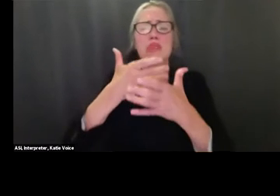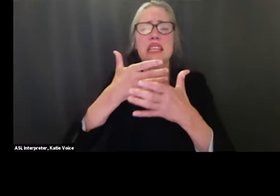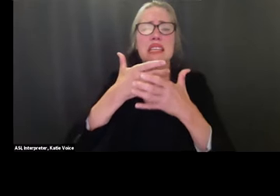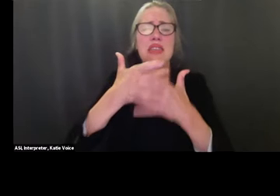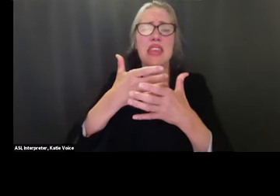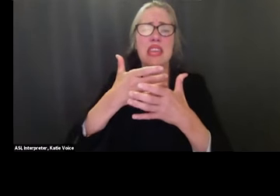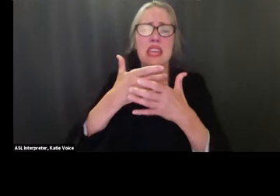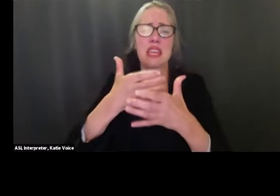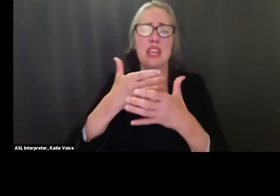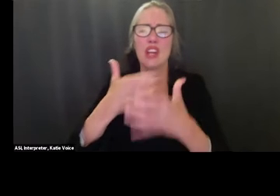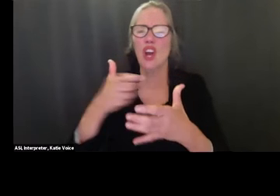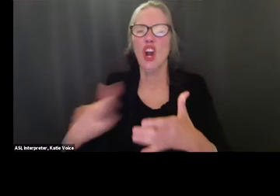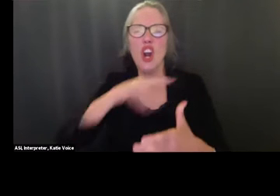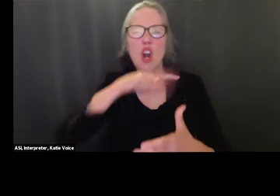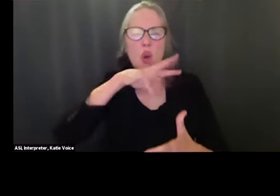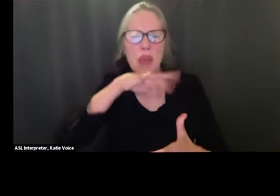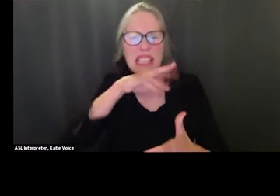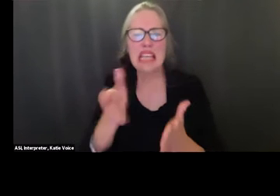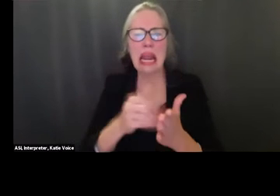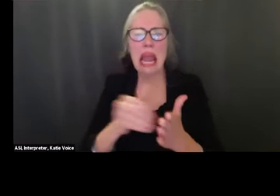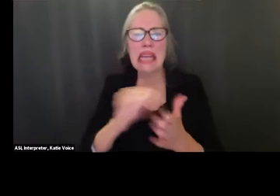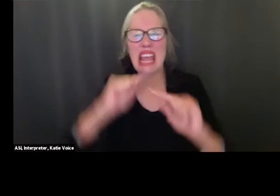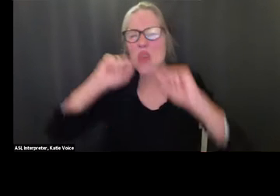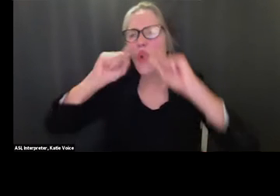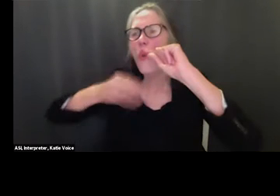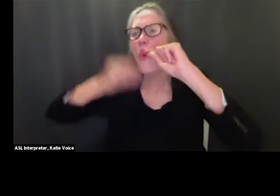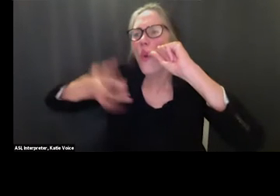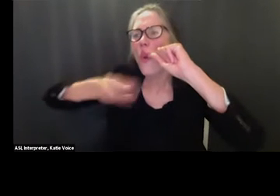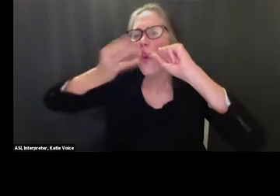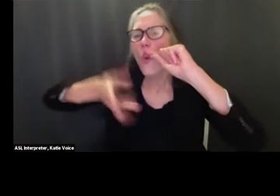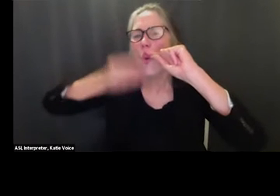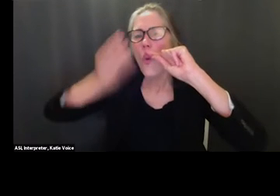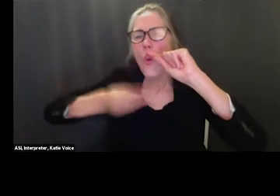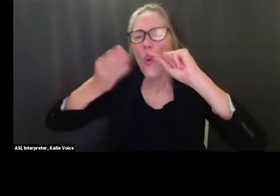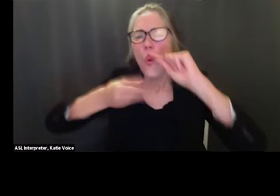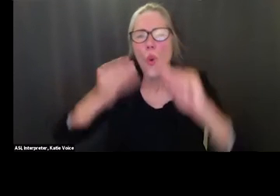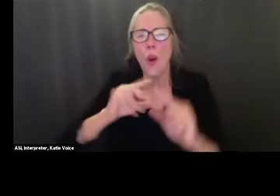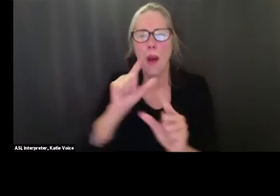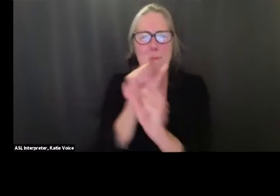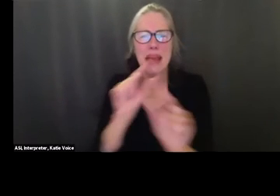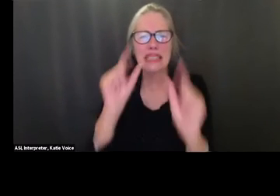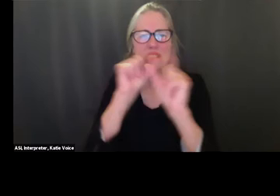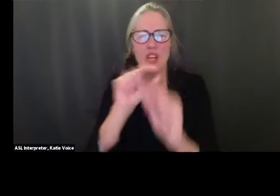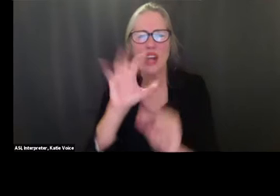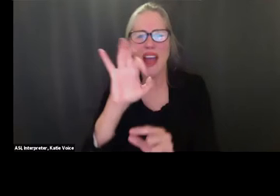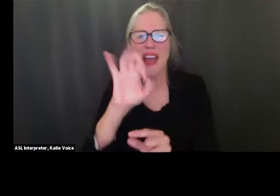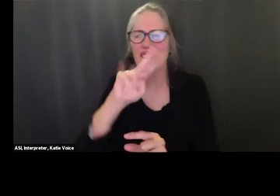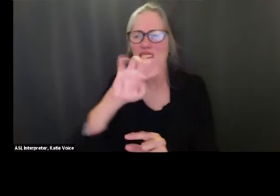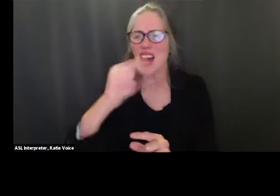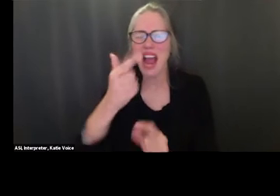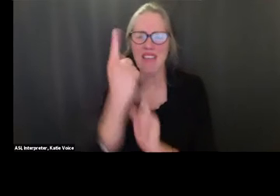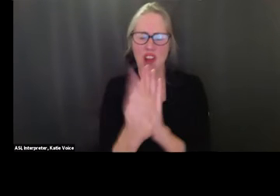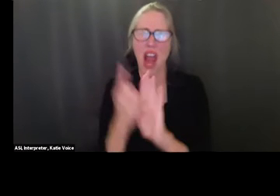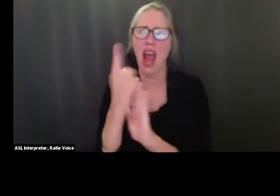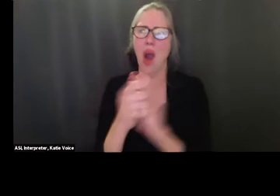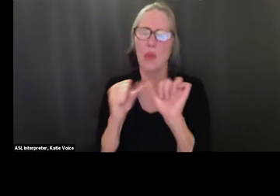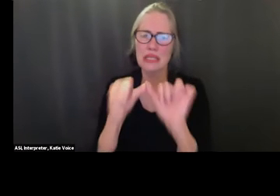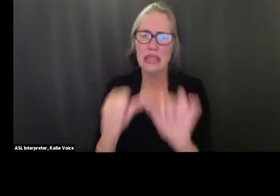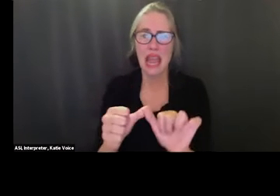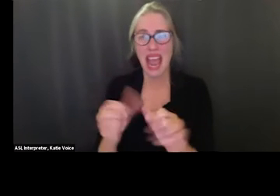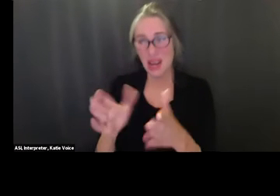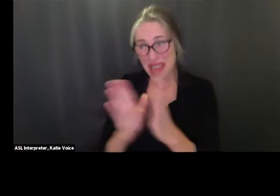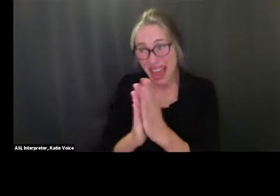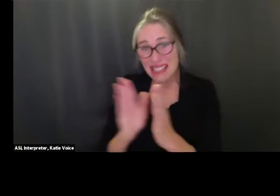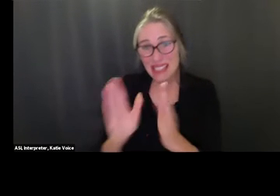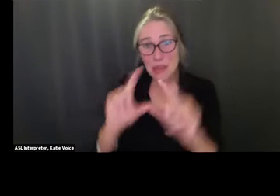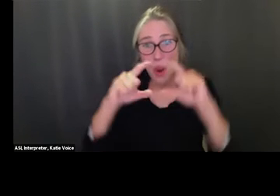batallando en sus propias formas la bacteria y los hongos por horas y no únicamente esto les está pidiendo que las usen mientras hacen ejercicio.